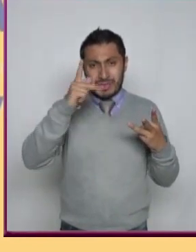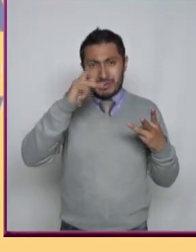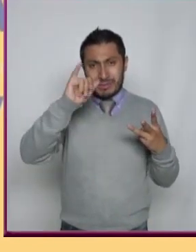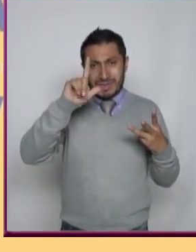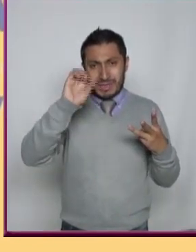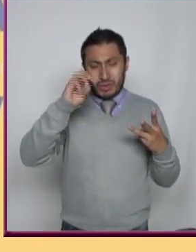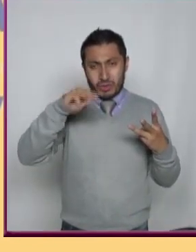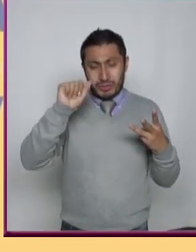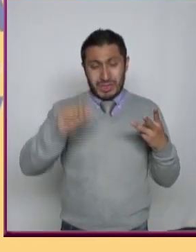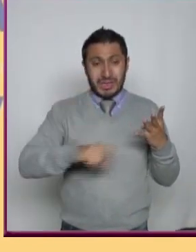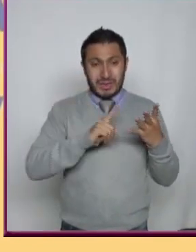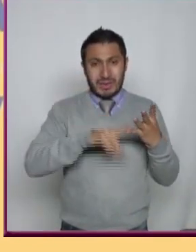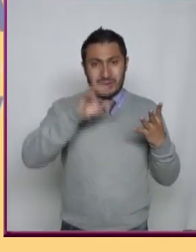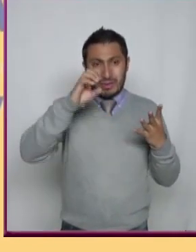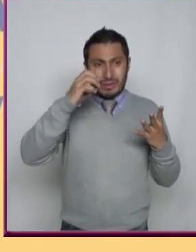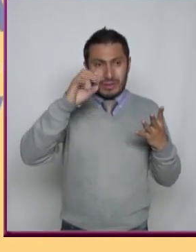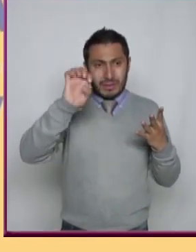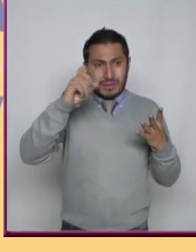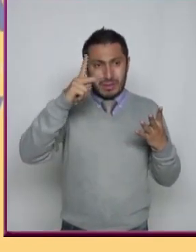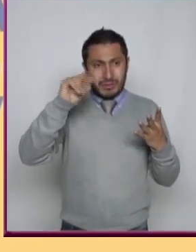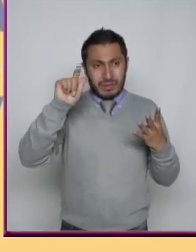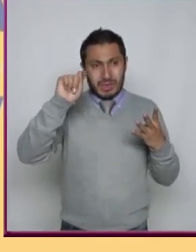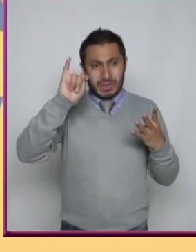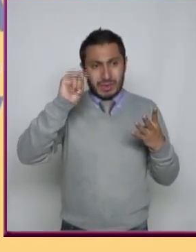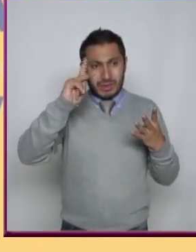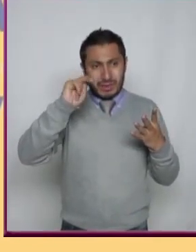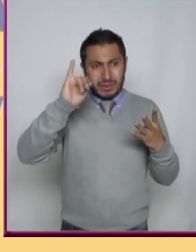o VIH-Sida, entre otros.